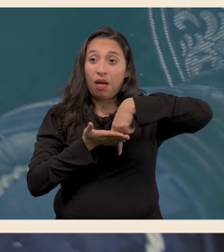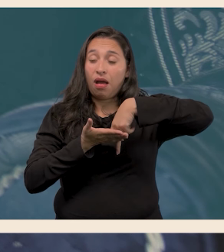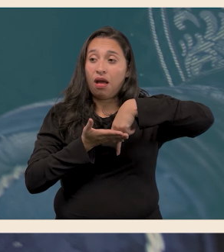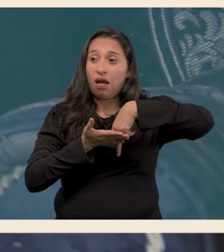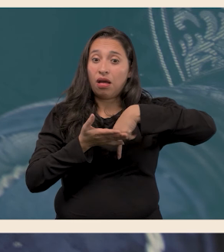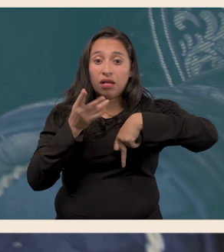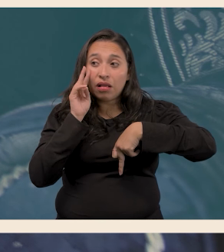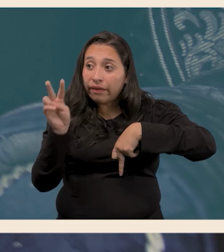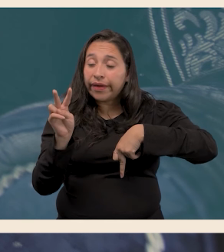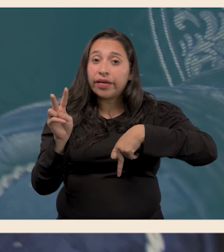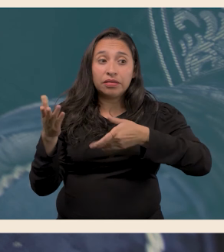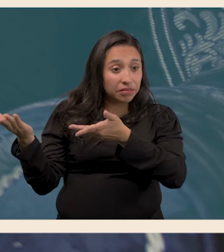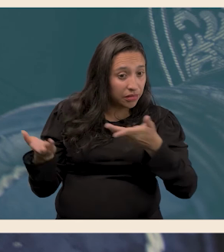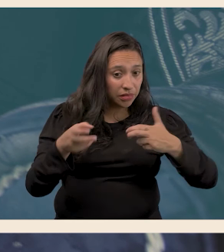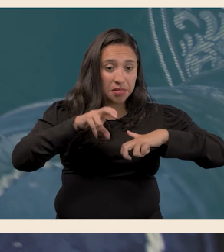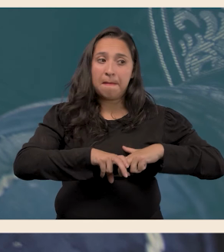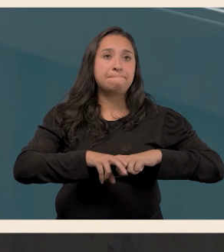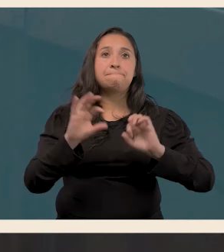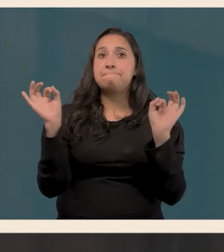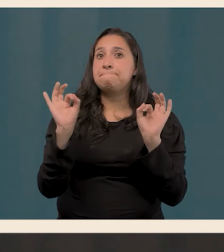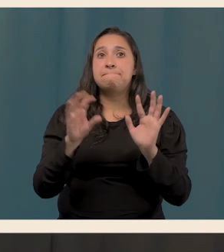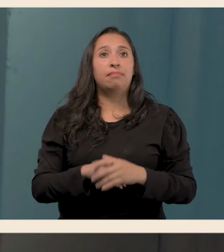ofrecían una silla.